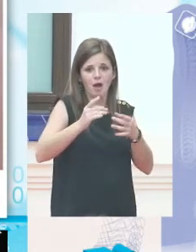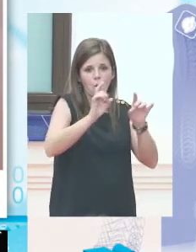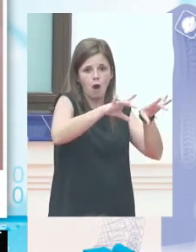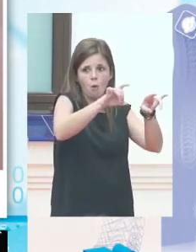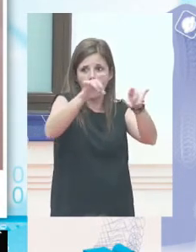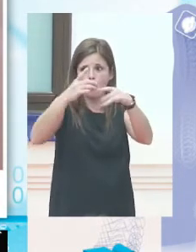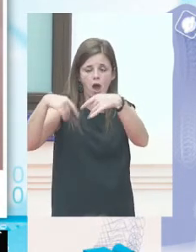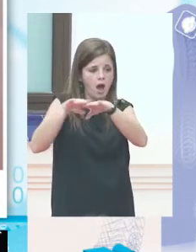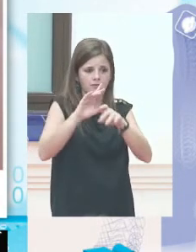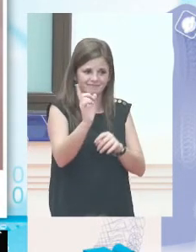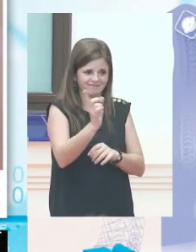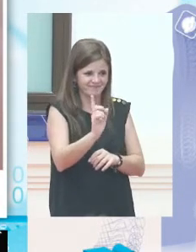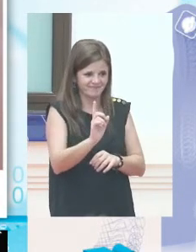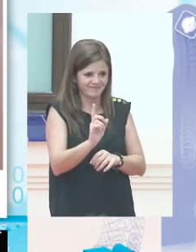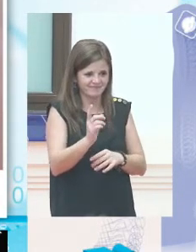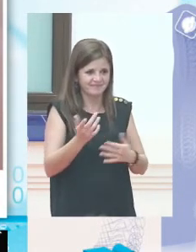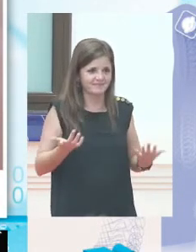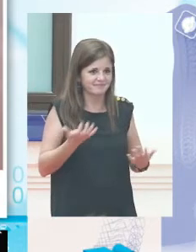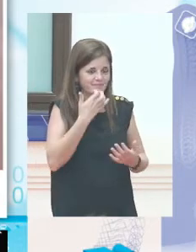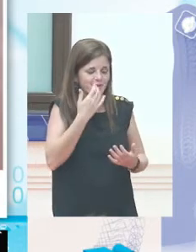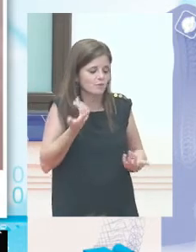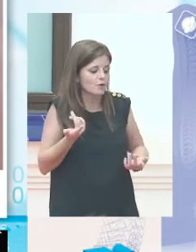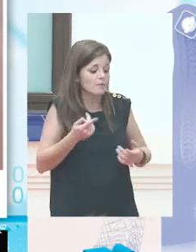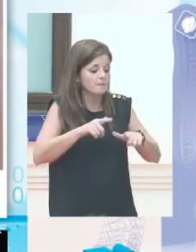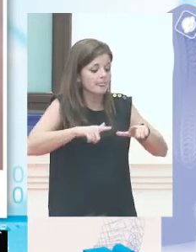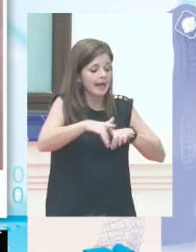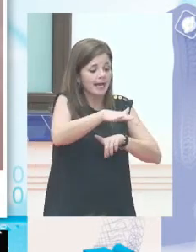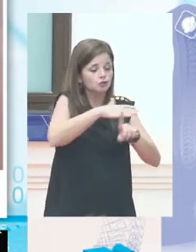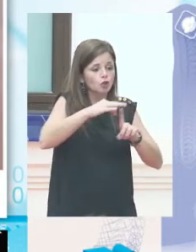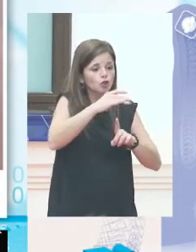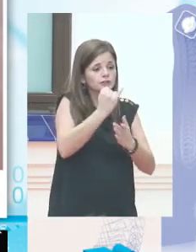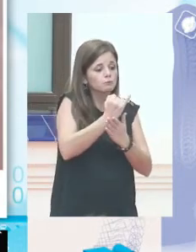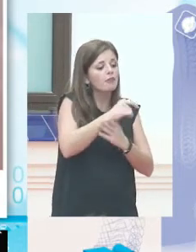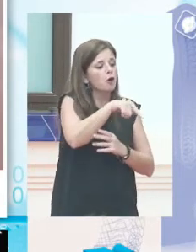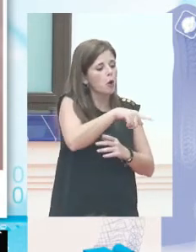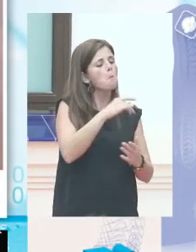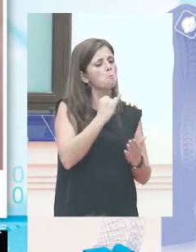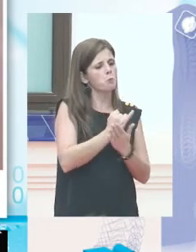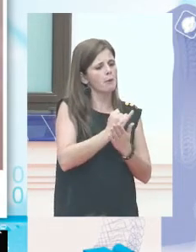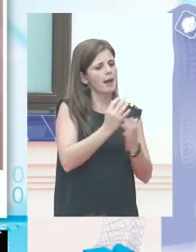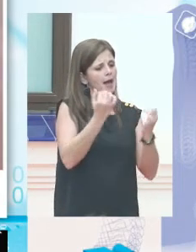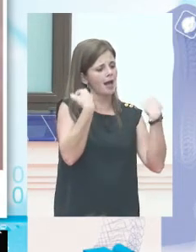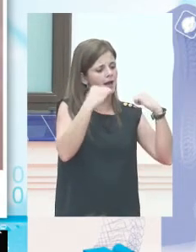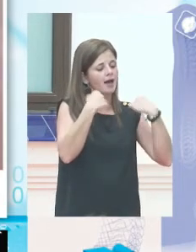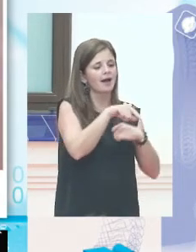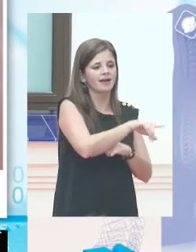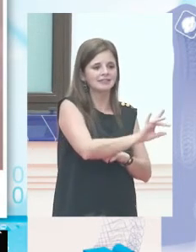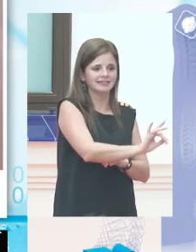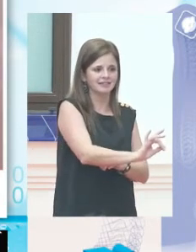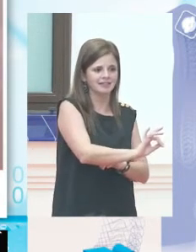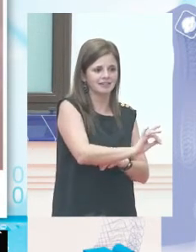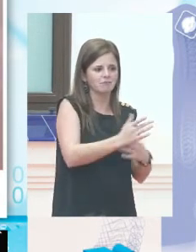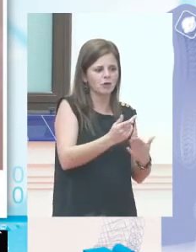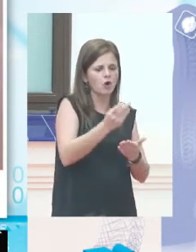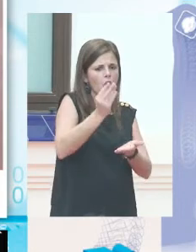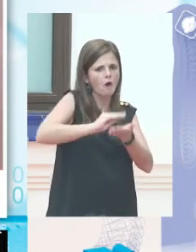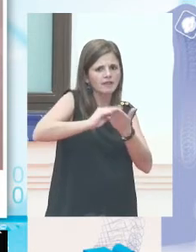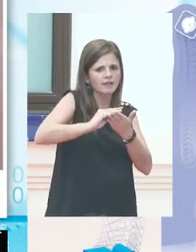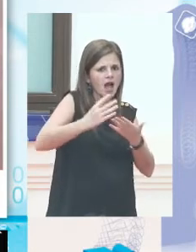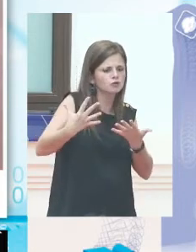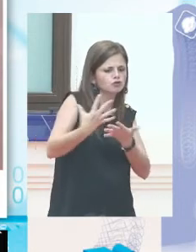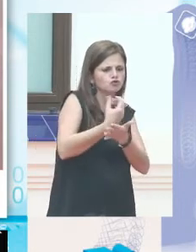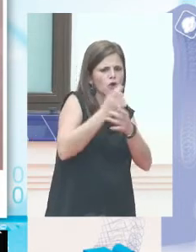Que si nosotros podemos aplicar un entorno de simulación en nuestro entorno de pruebas, el que hemos visto antes, ¿por qué no lo vamos a poder aplicar a cualquier entorno de